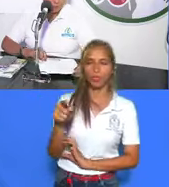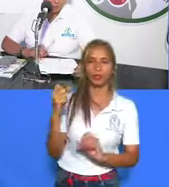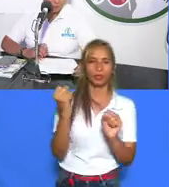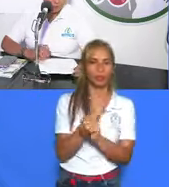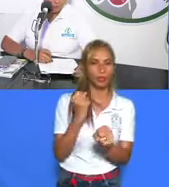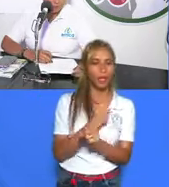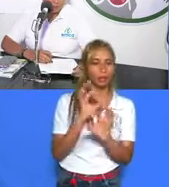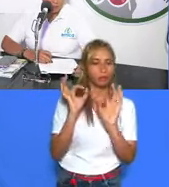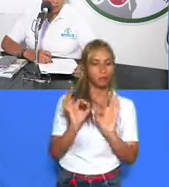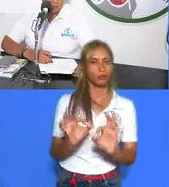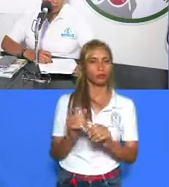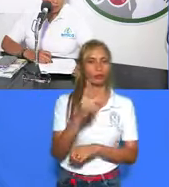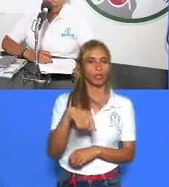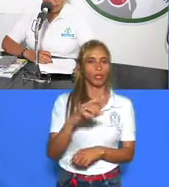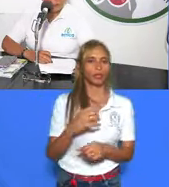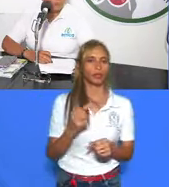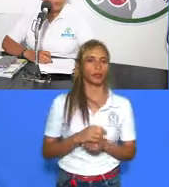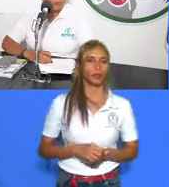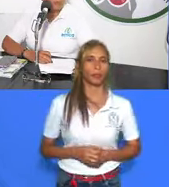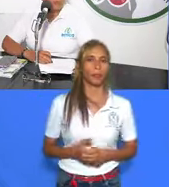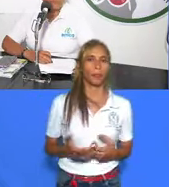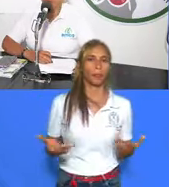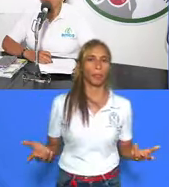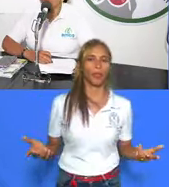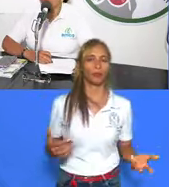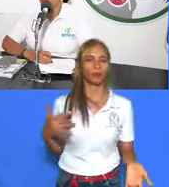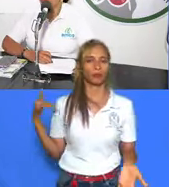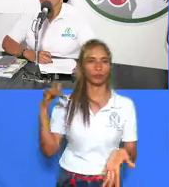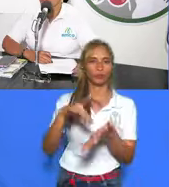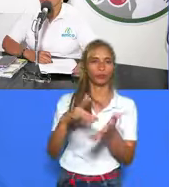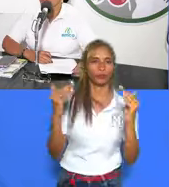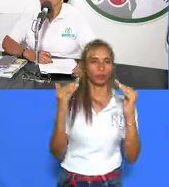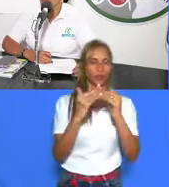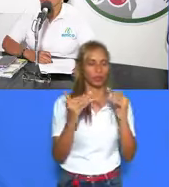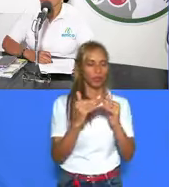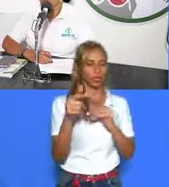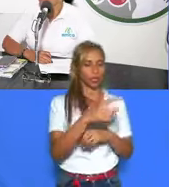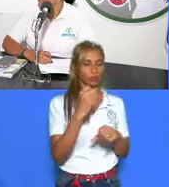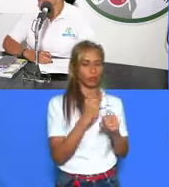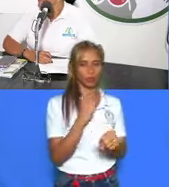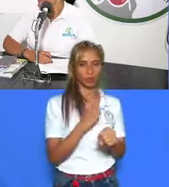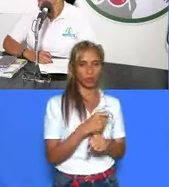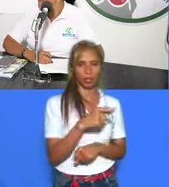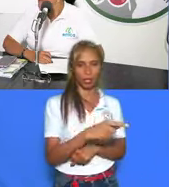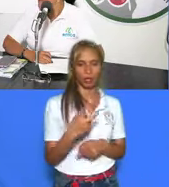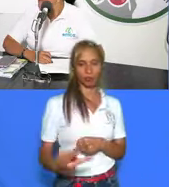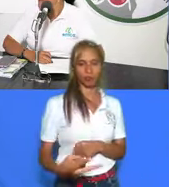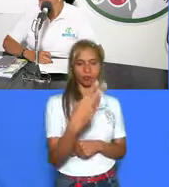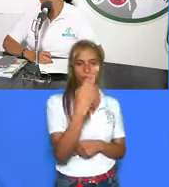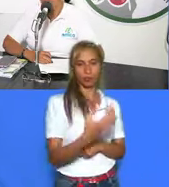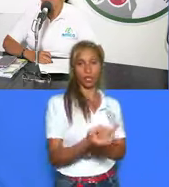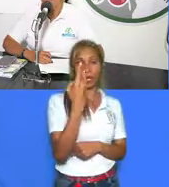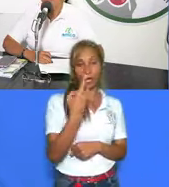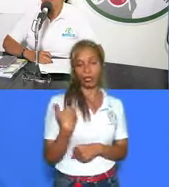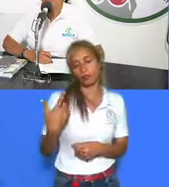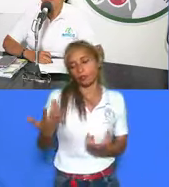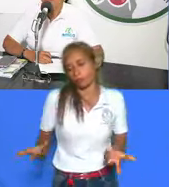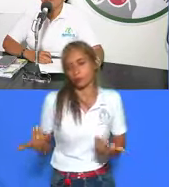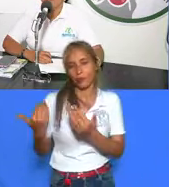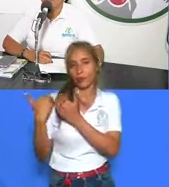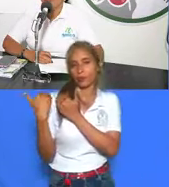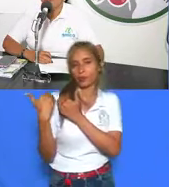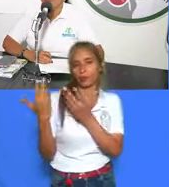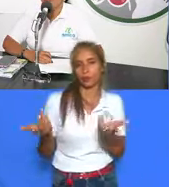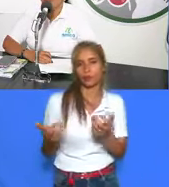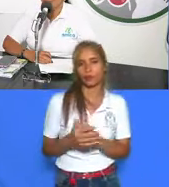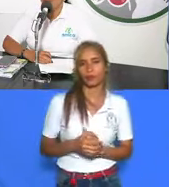decir, ellos llegan a su casa con esa labor de que tienen un reporte de suspensión, lo hacen porque pues es su responsabilidad, es parte directamente, como igual cada